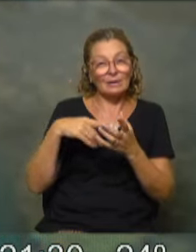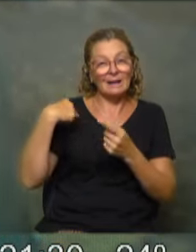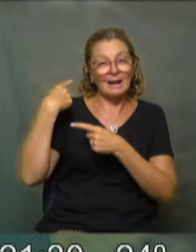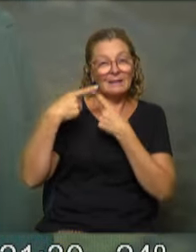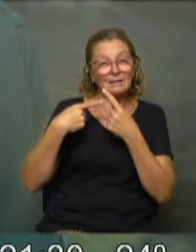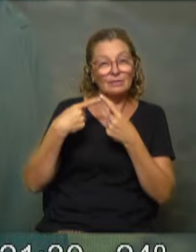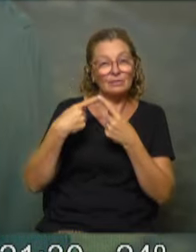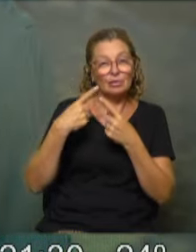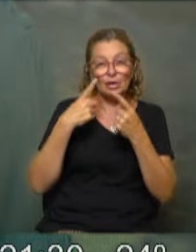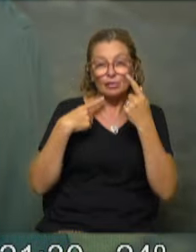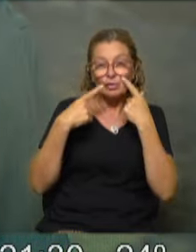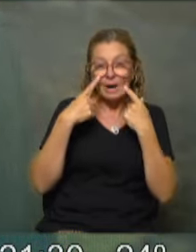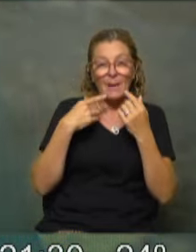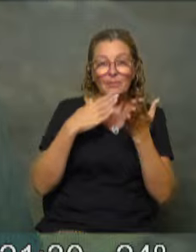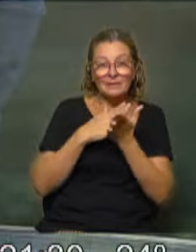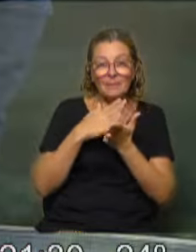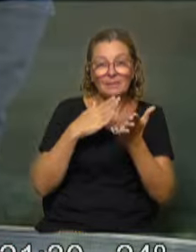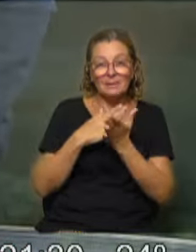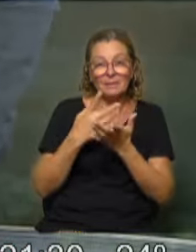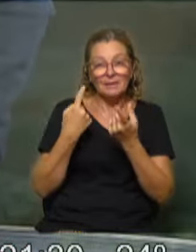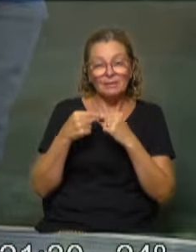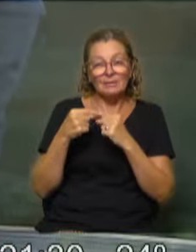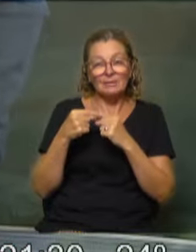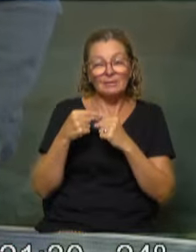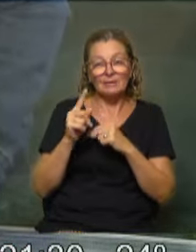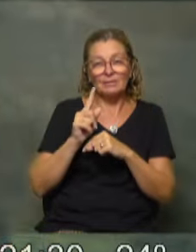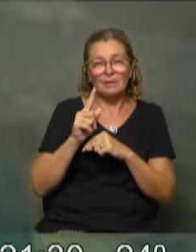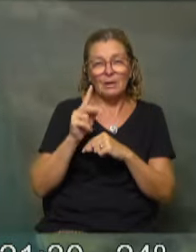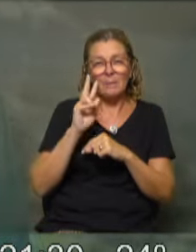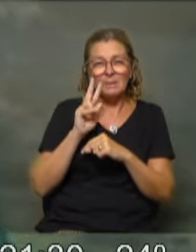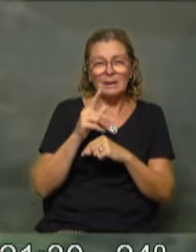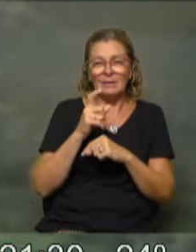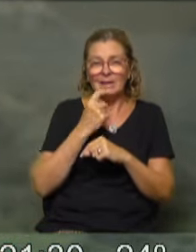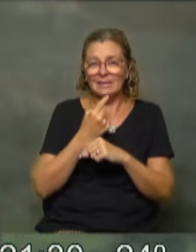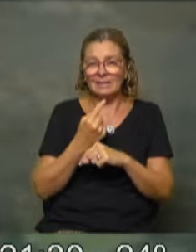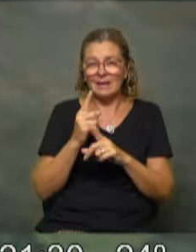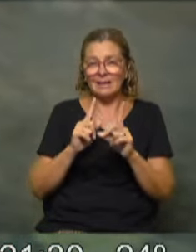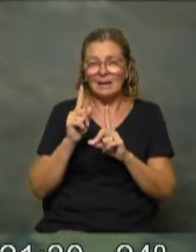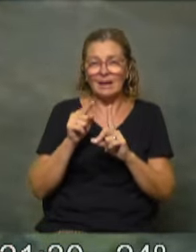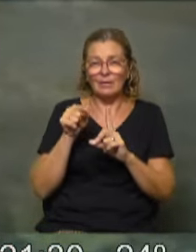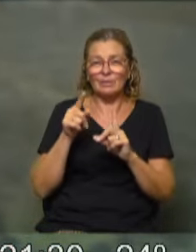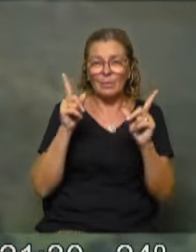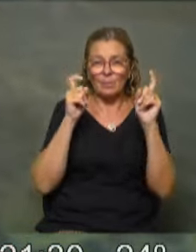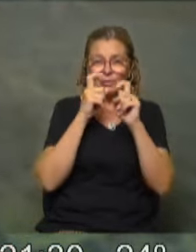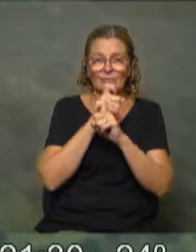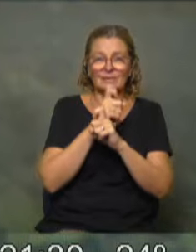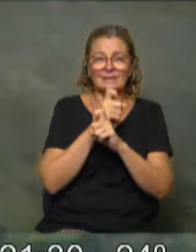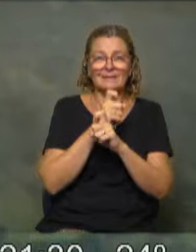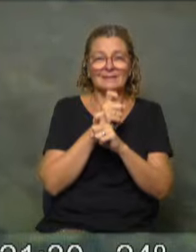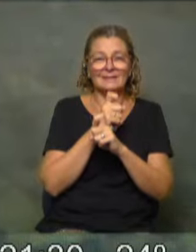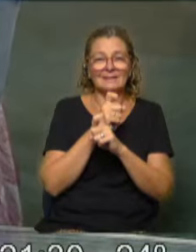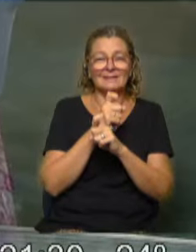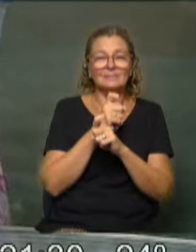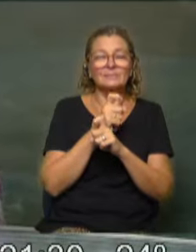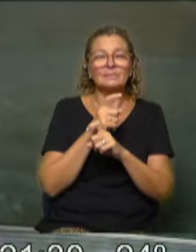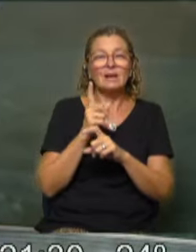todo el tiempo. Claro. Entonces, como, ay, no, mirá lo que habla. Hay algo de eso que es complicado. Escuchando también